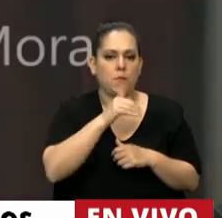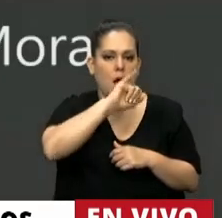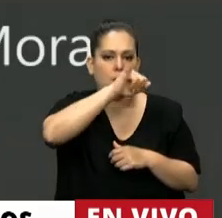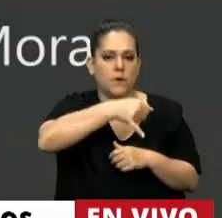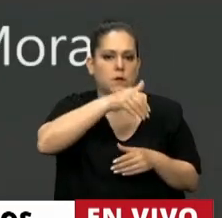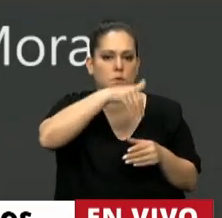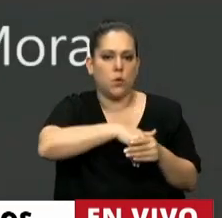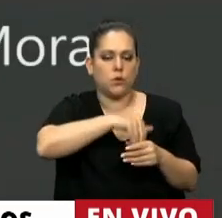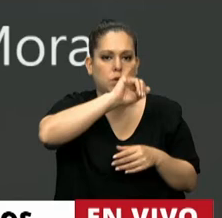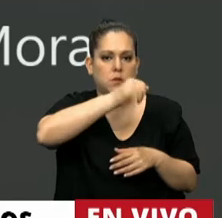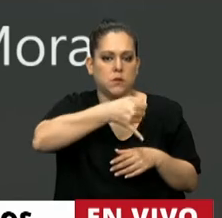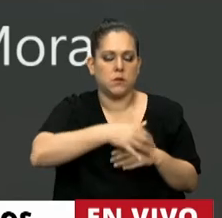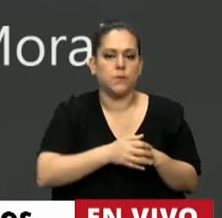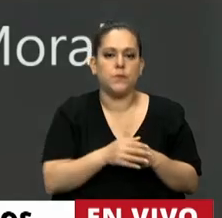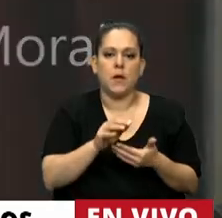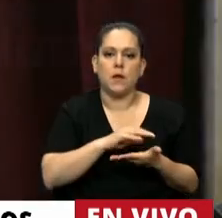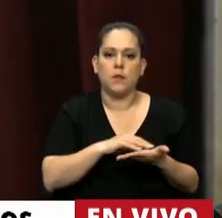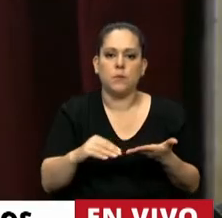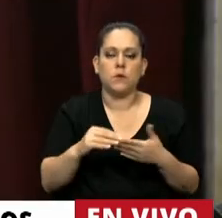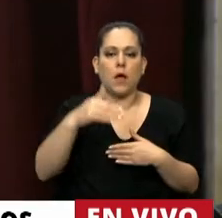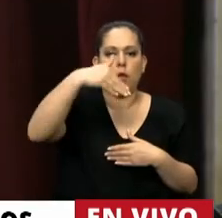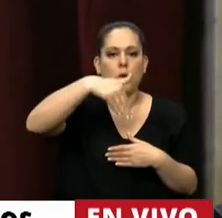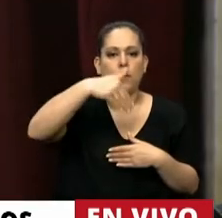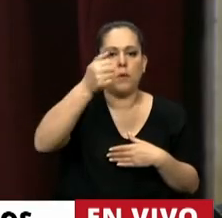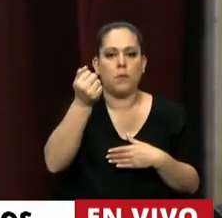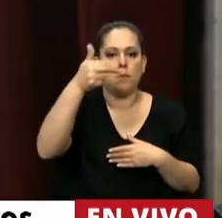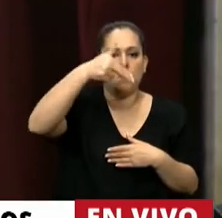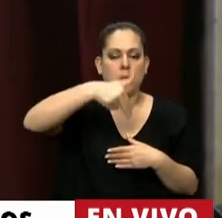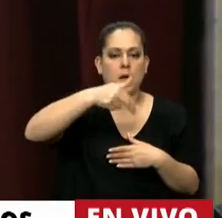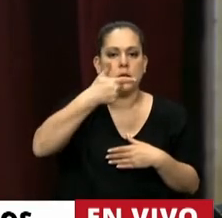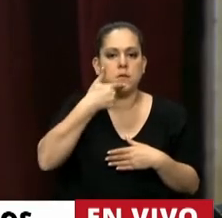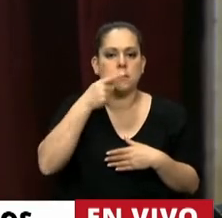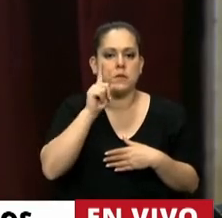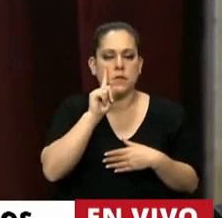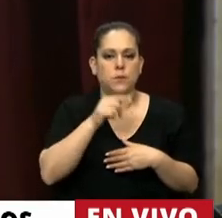Afirmativo el sentido del voto. Diputado Rubén Mansi.